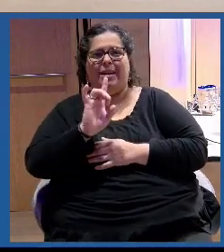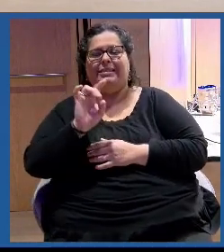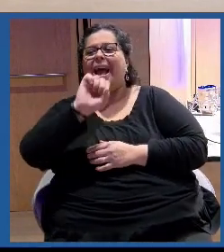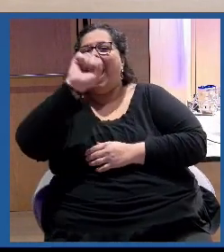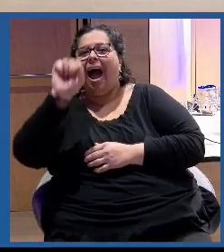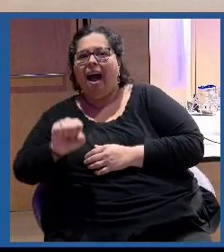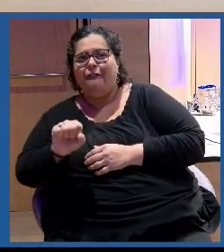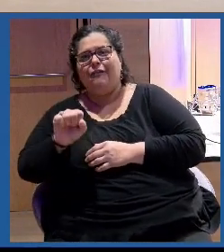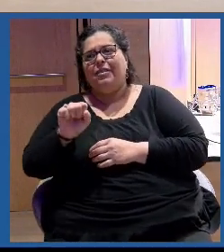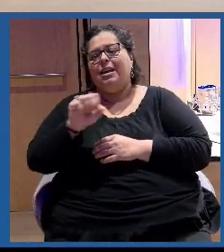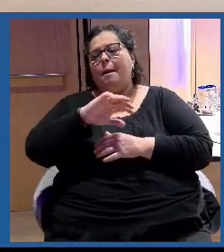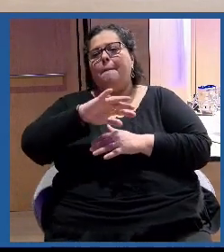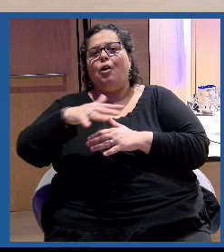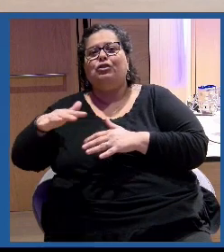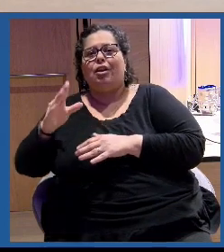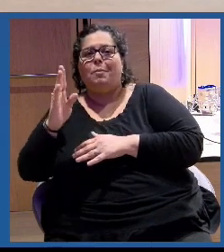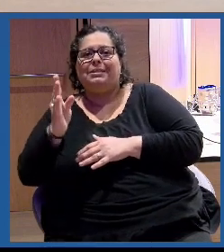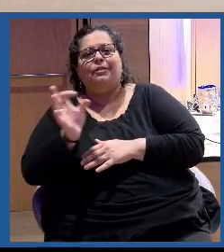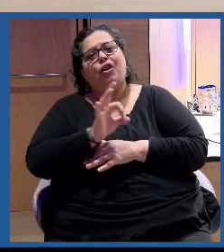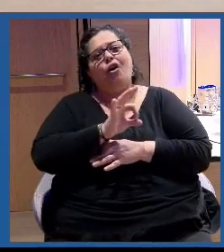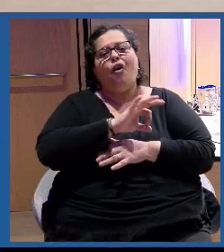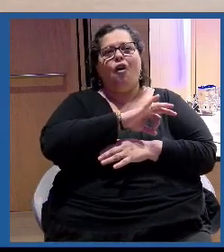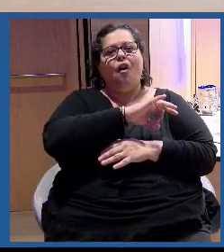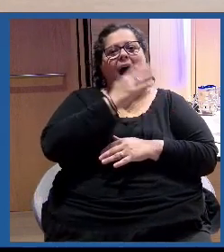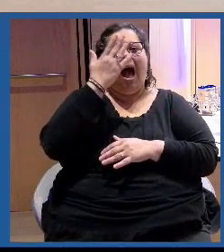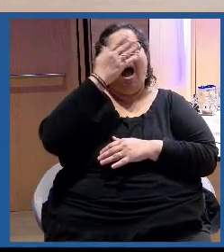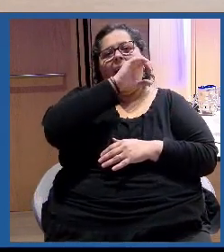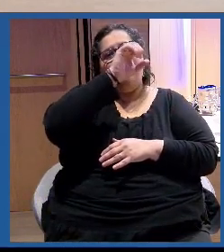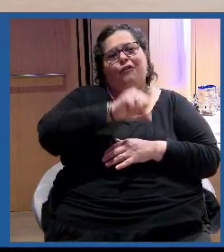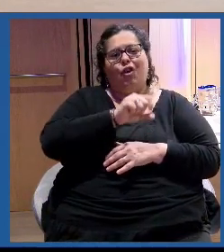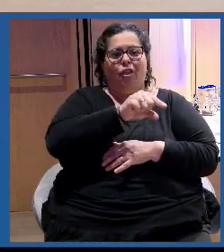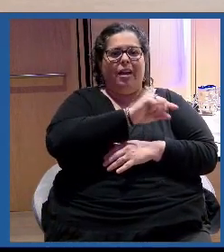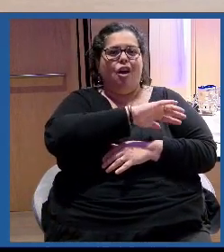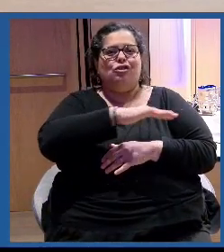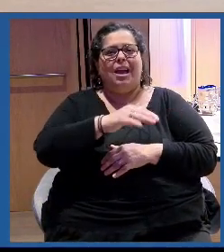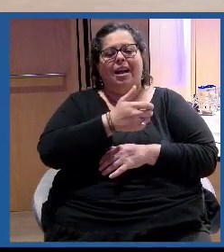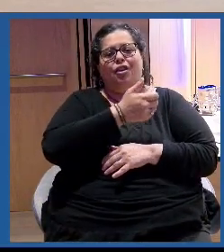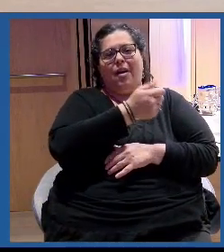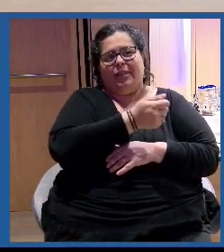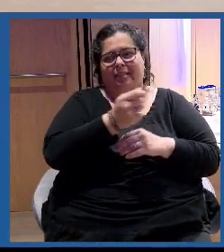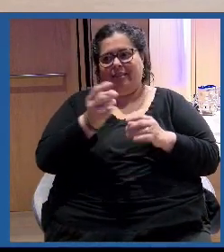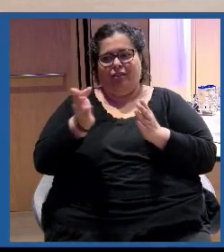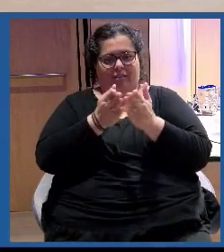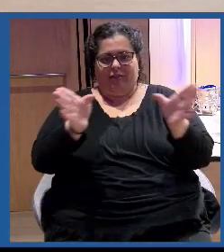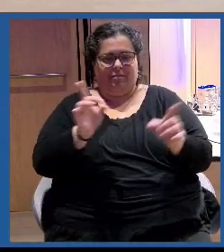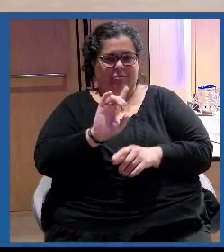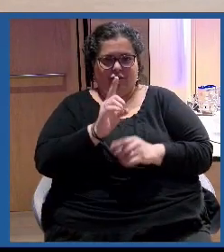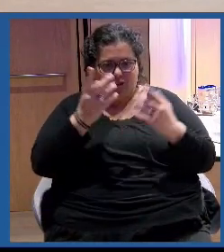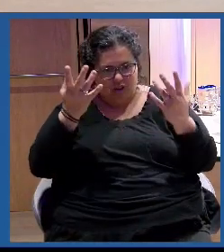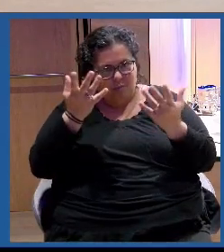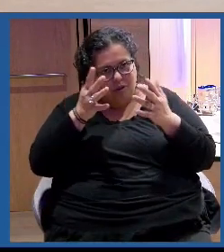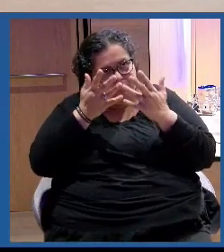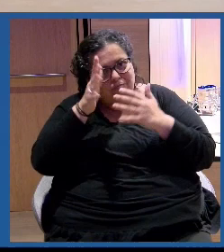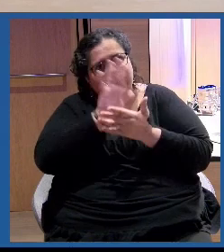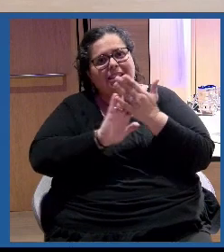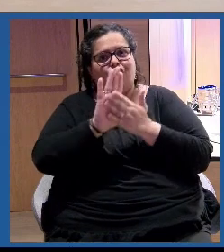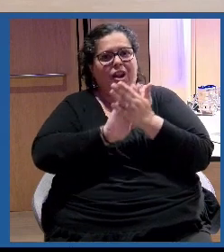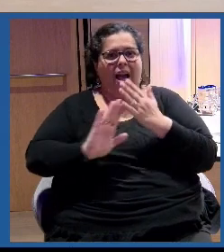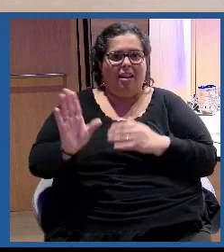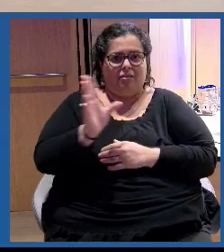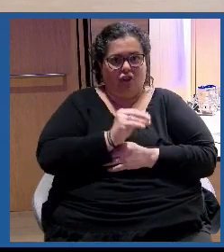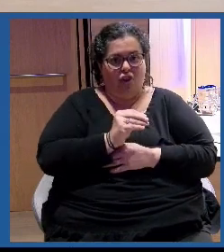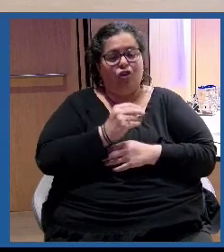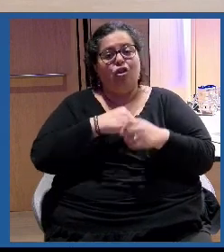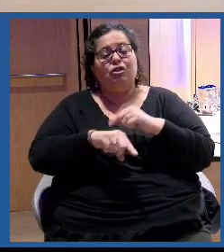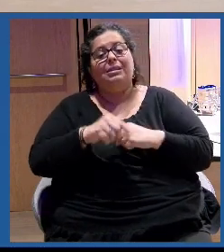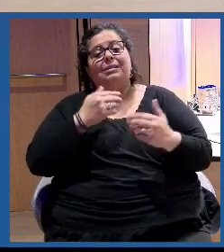del Atlántico y del Caribe. Si bien hay diferencias, como, bueno, somos afro y si hablamos de políticas